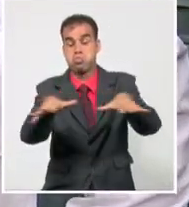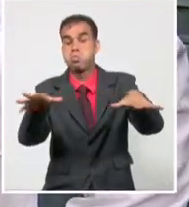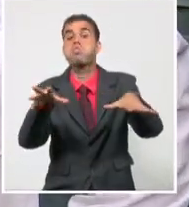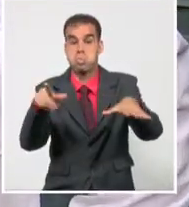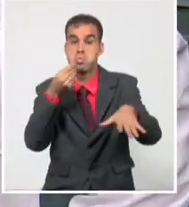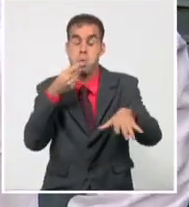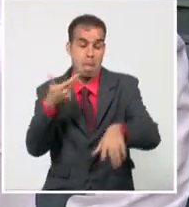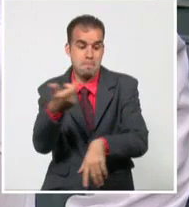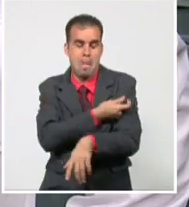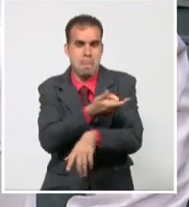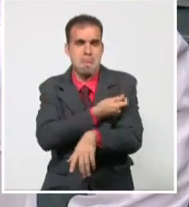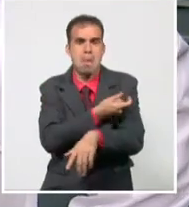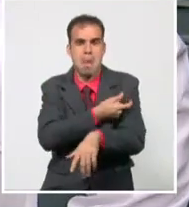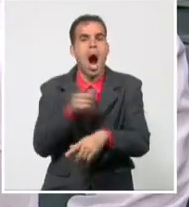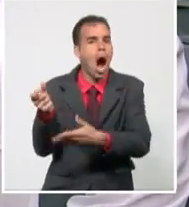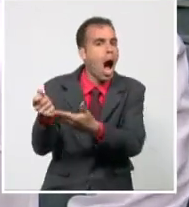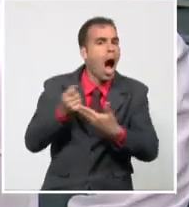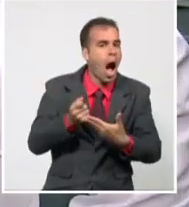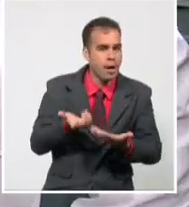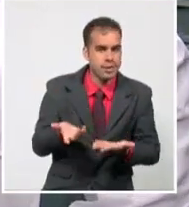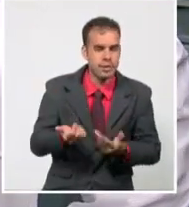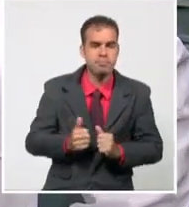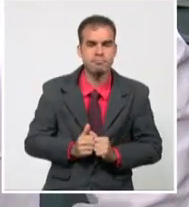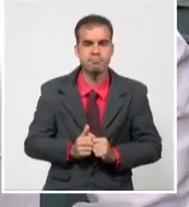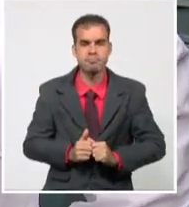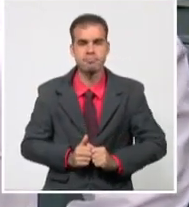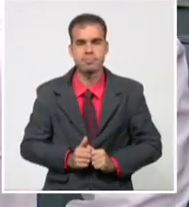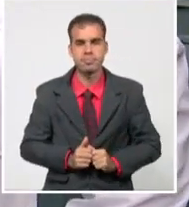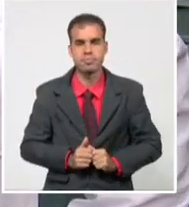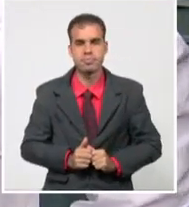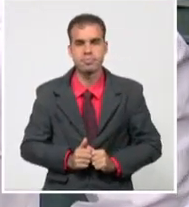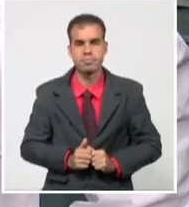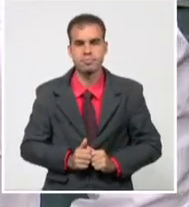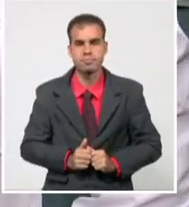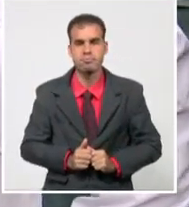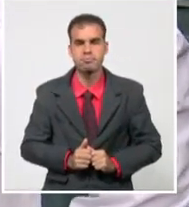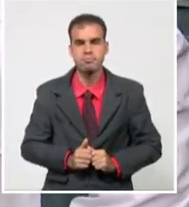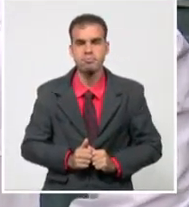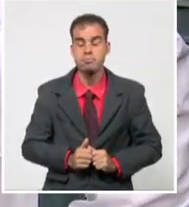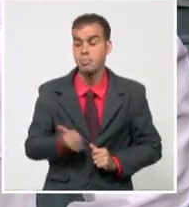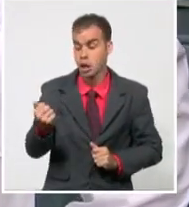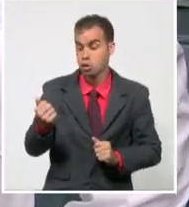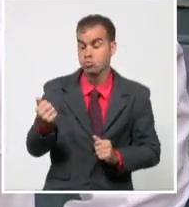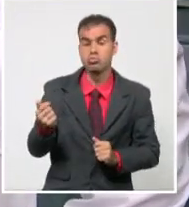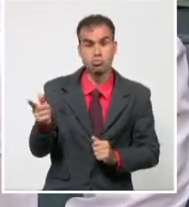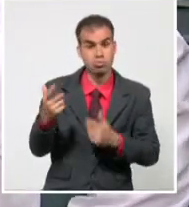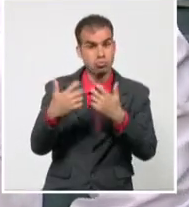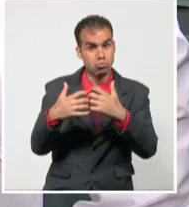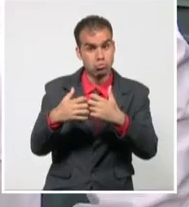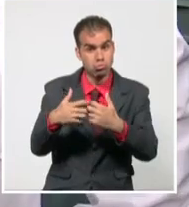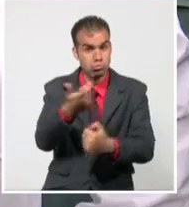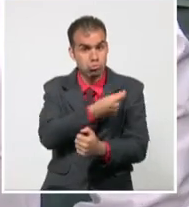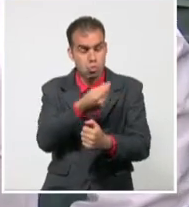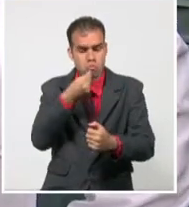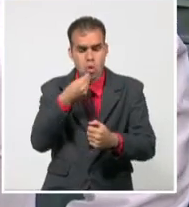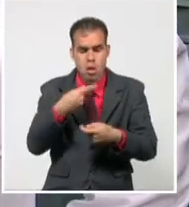todos esperamos que no ocurra, pero bueno, también nos abre la puerta de alguna manera a que este producto pueda usarse en otros países, en otras